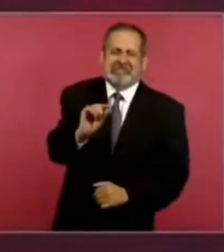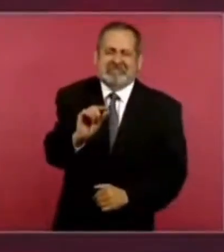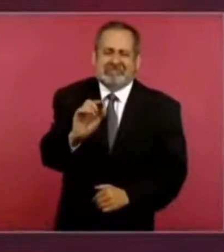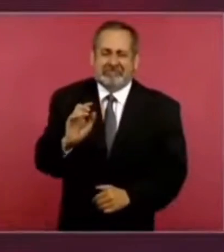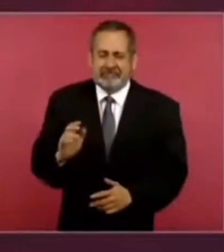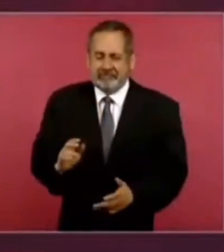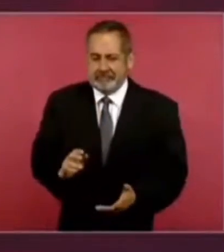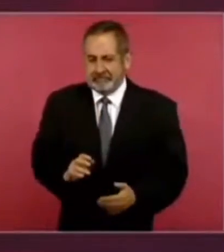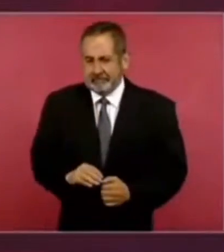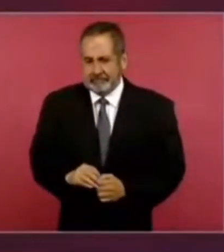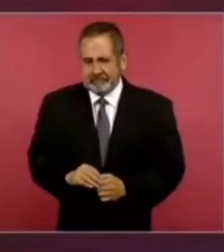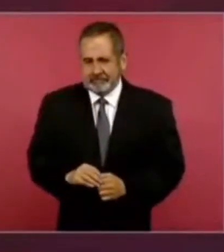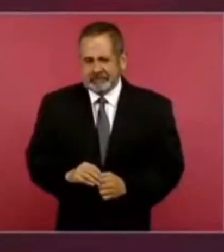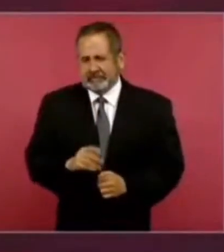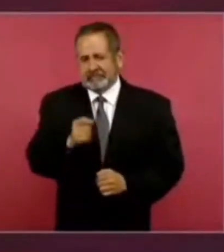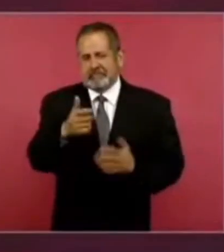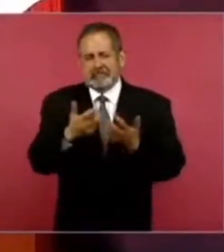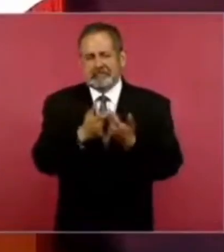pesos.